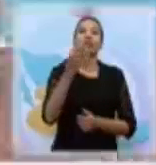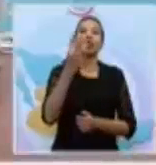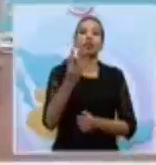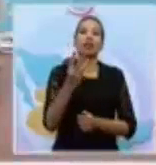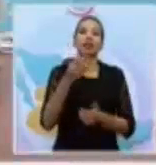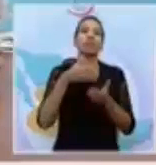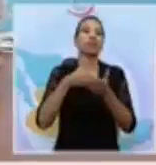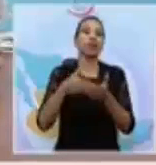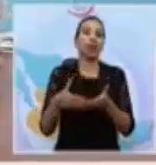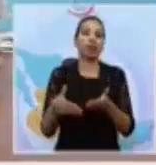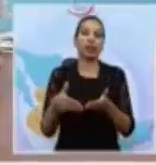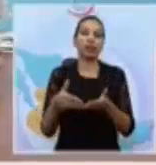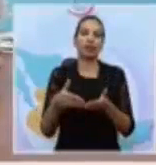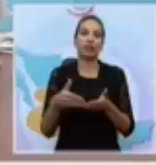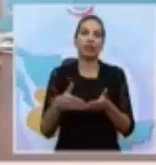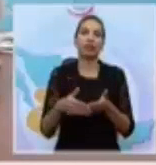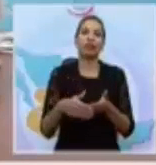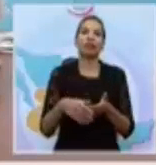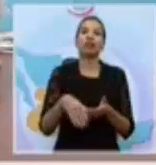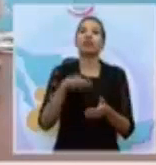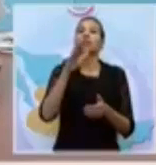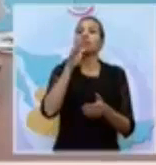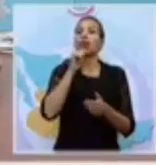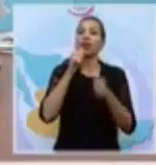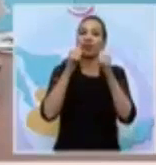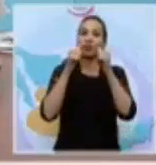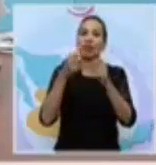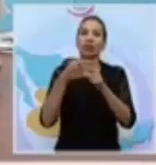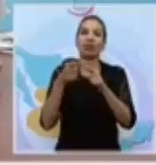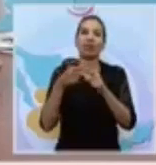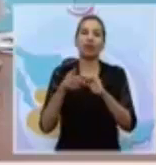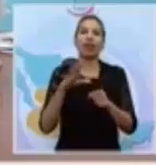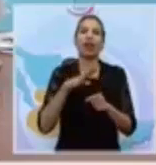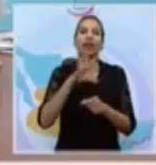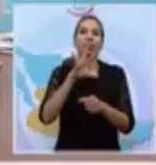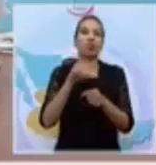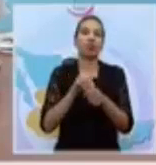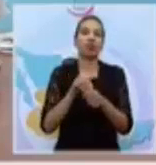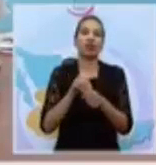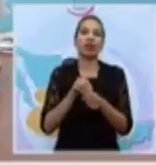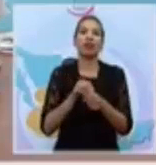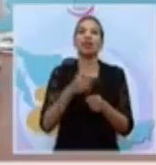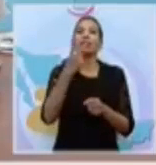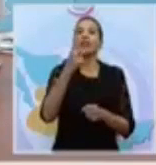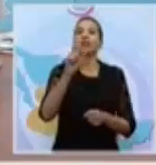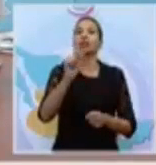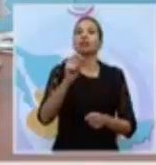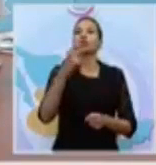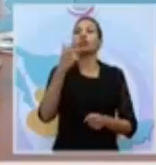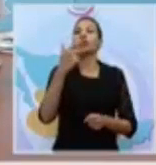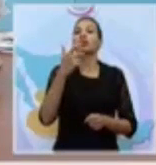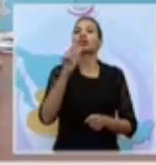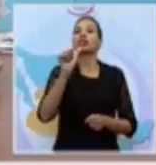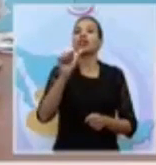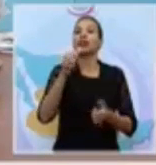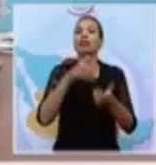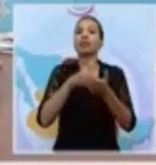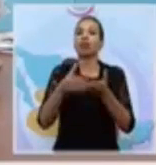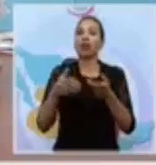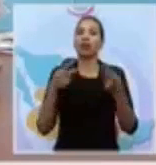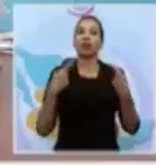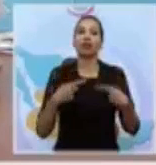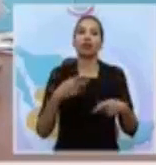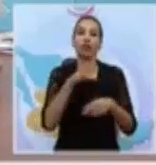3.3 millones. Y de los no pobres de capacidad, cubre a 2.16